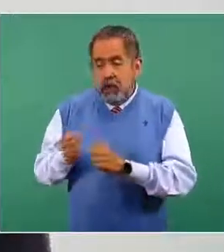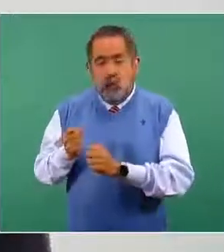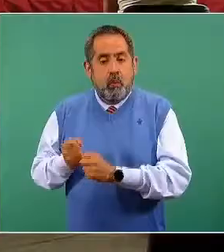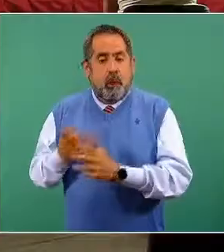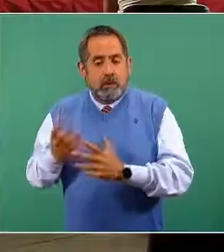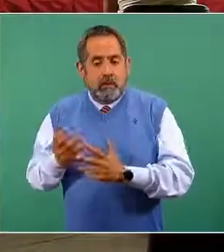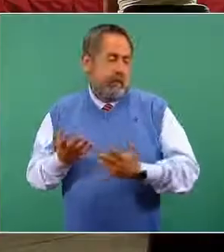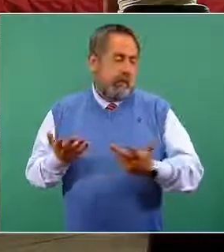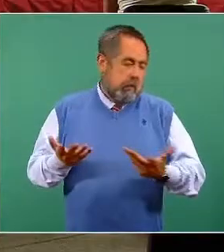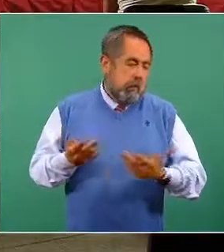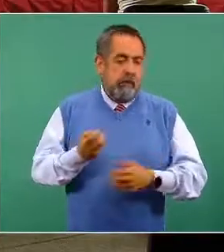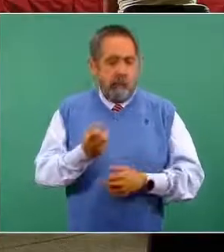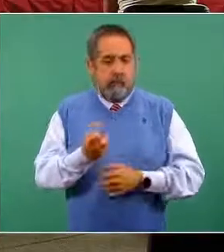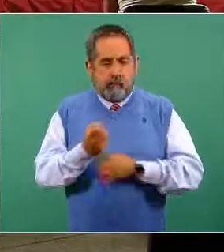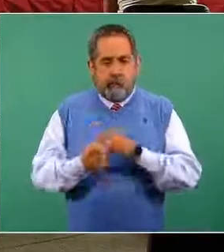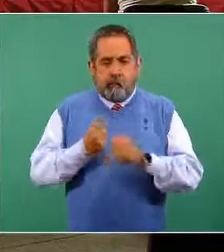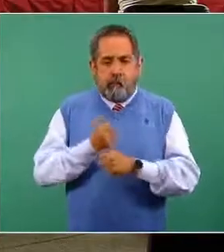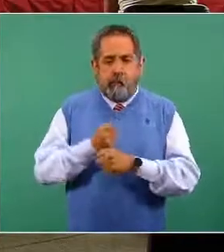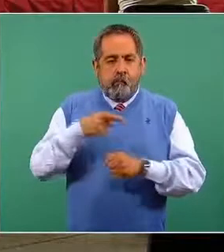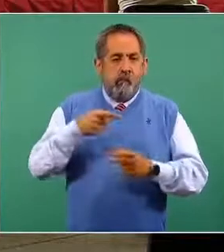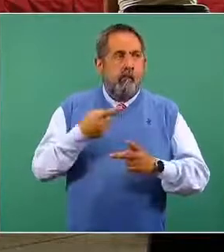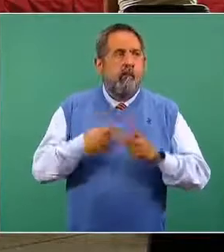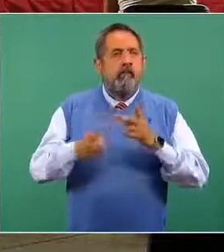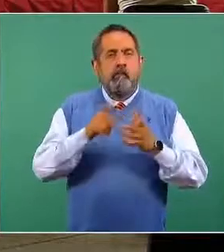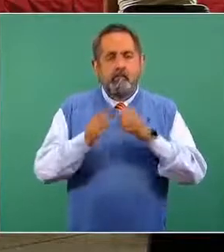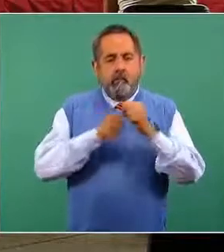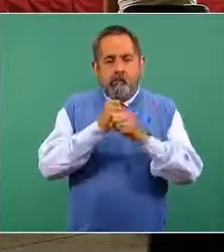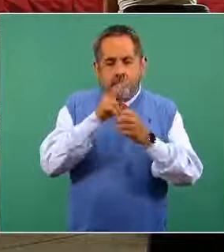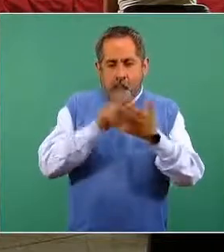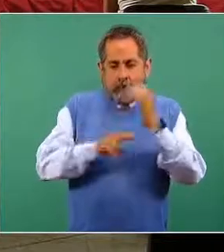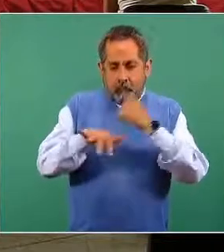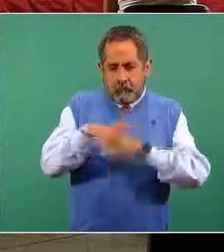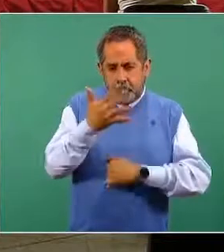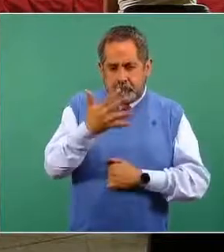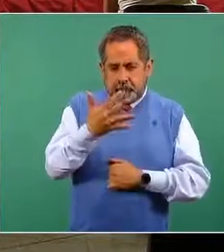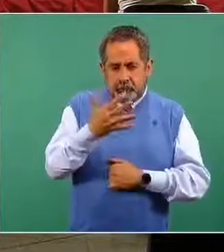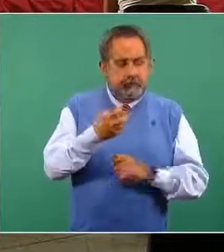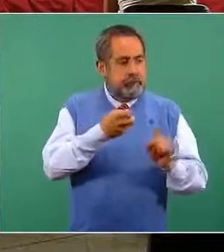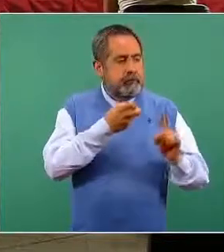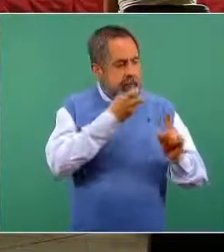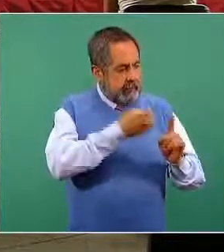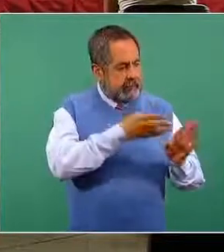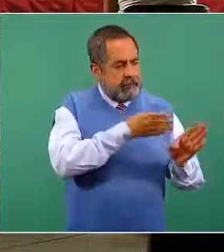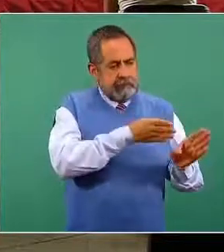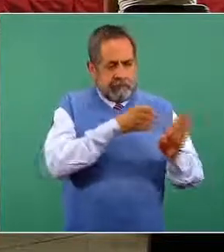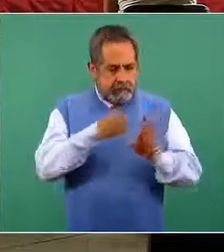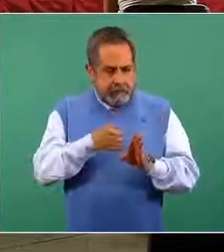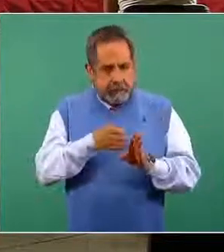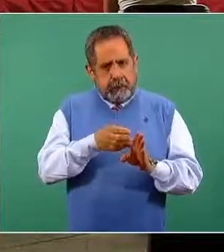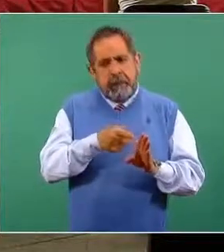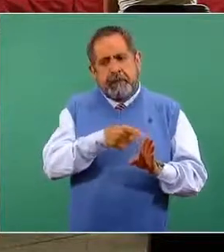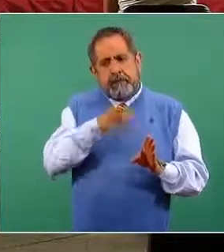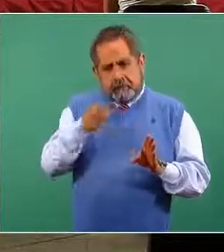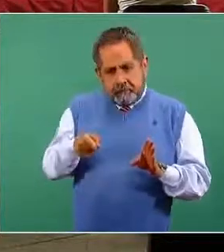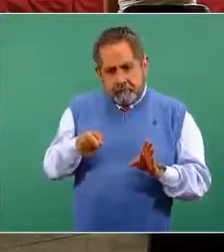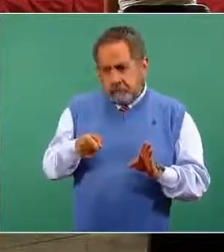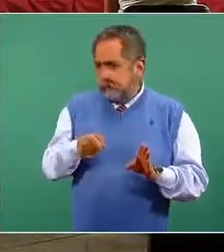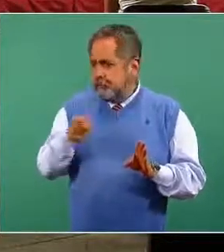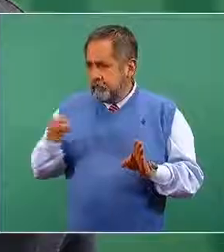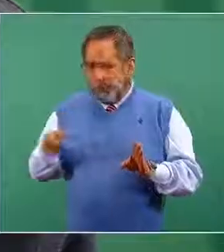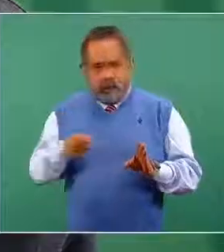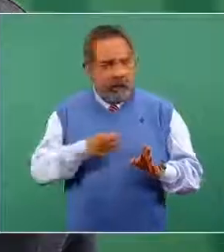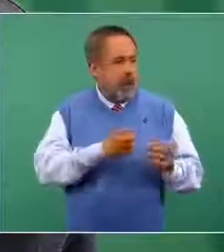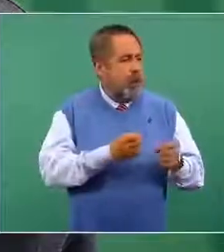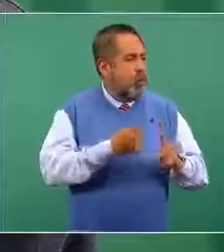para este análisis a partir del 2015, con lo cual se puede tener una basal, es decir,